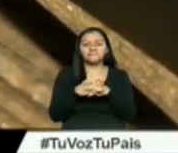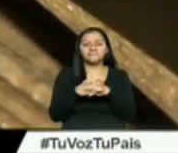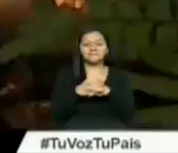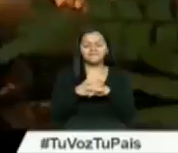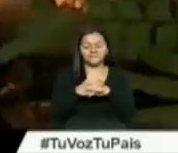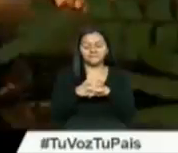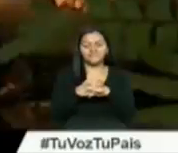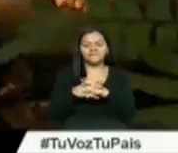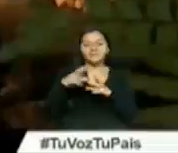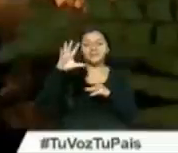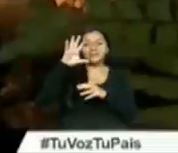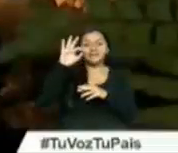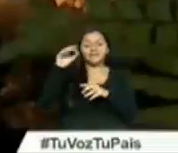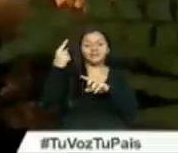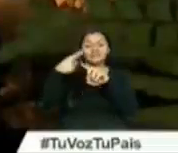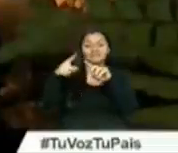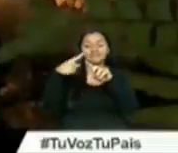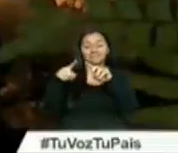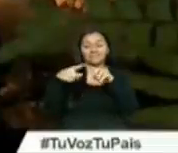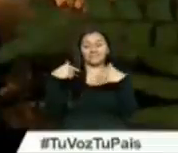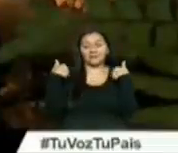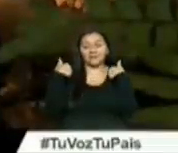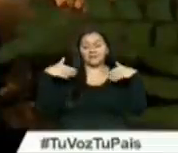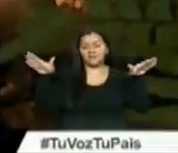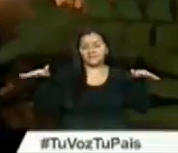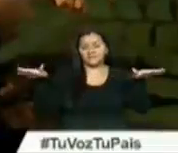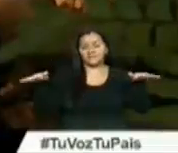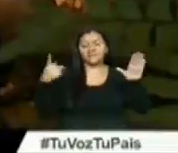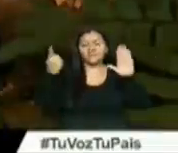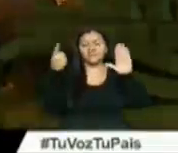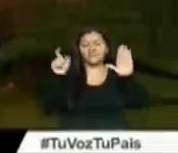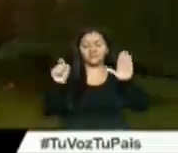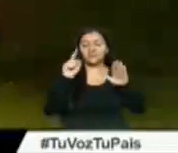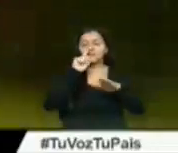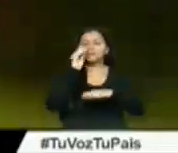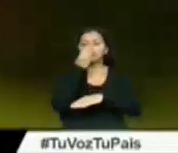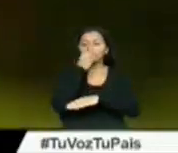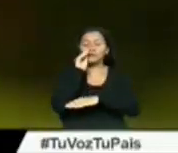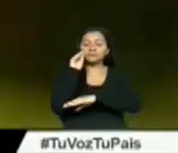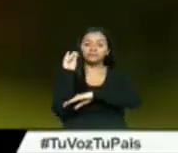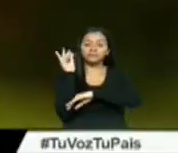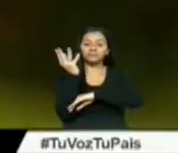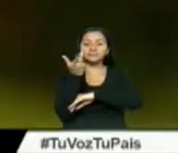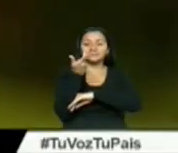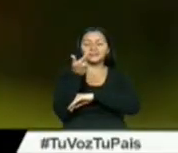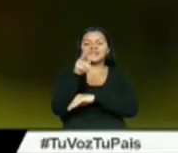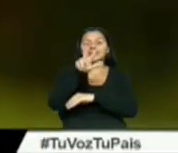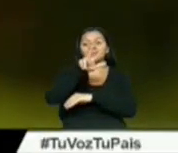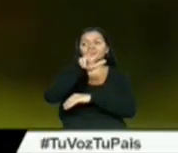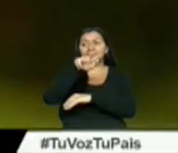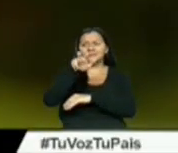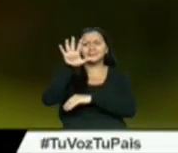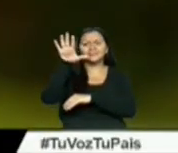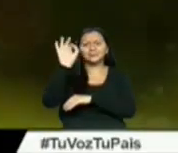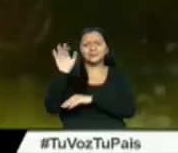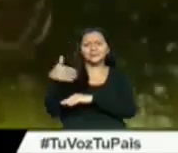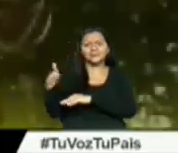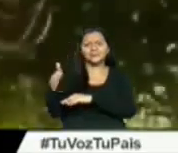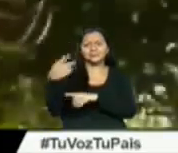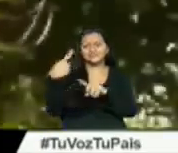Más de 500 especies de aves, 60 especies de orquídeas, más de 350 especies de